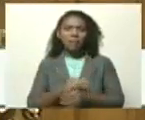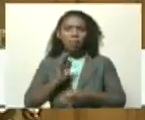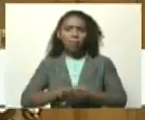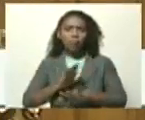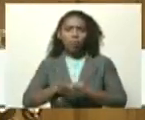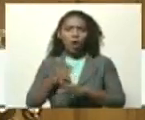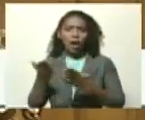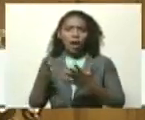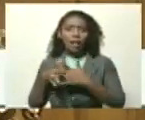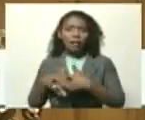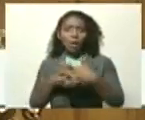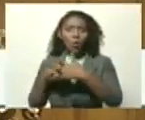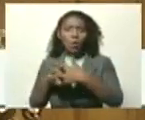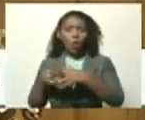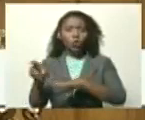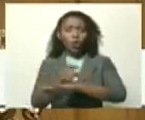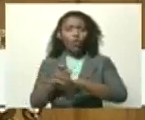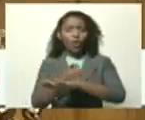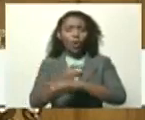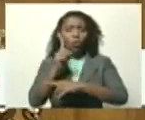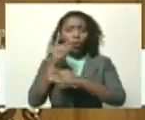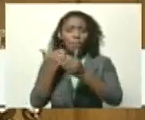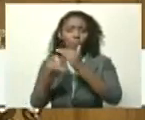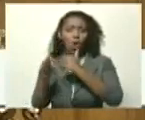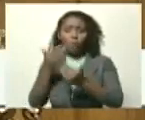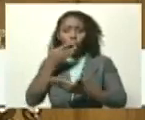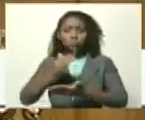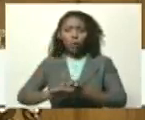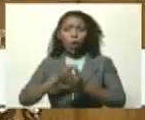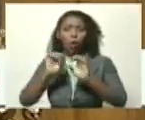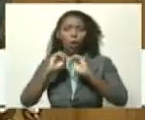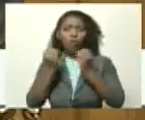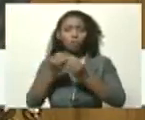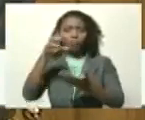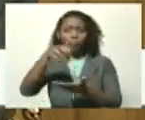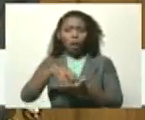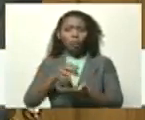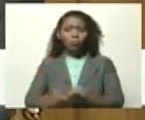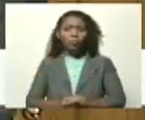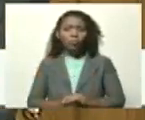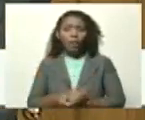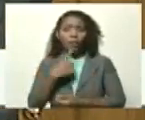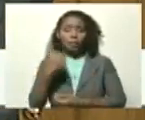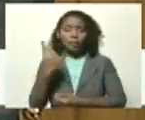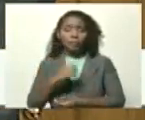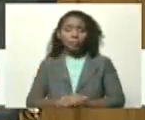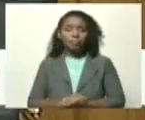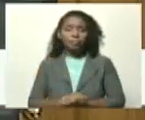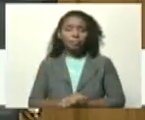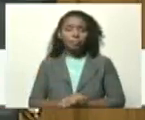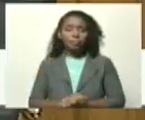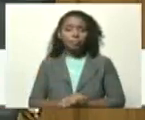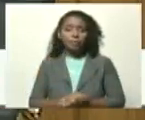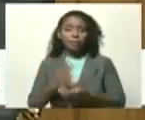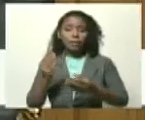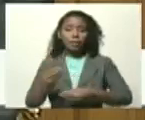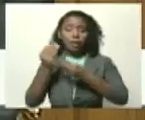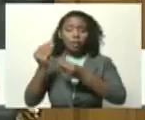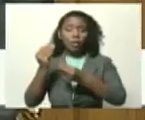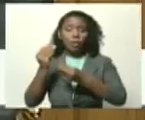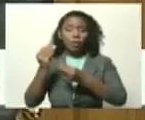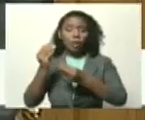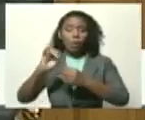Estados Unidos, su gobierno, a través de un comunicado del Departamento de Estado, dice que le han entregado a Juan